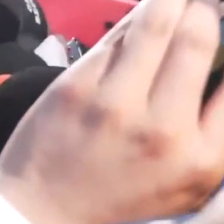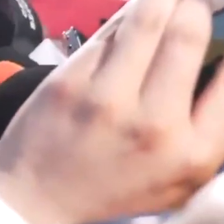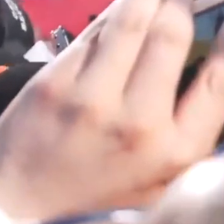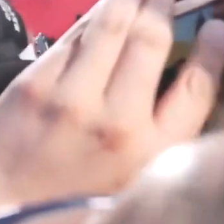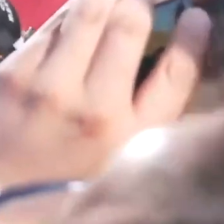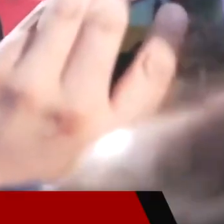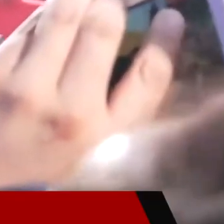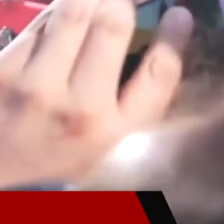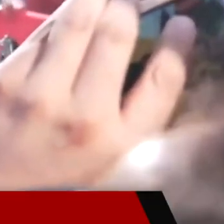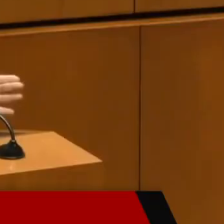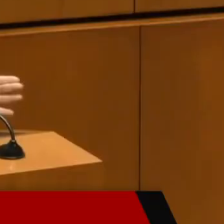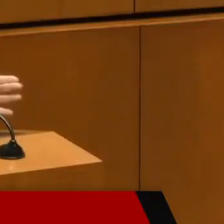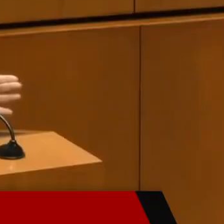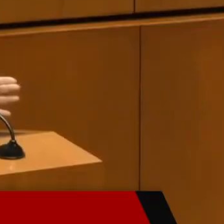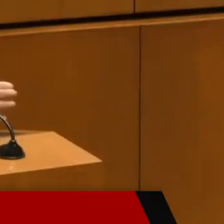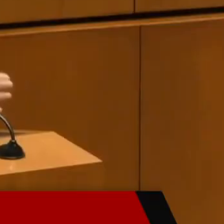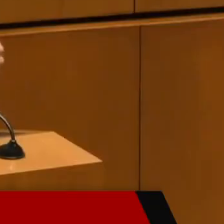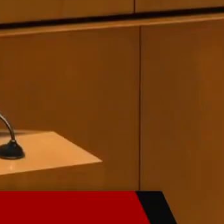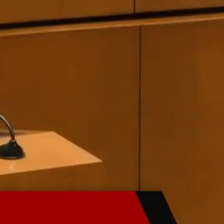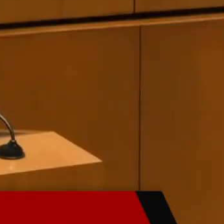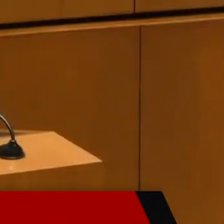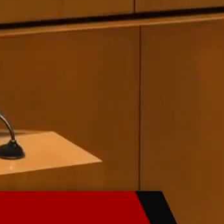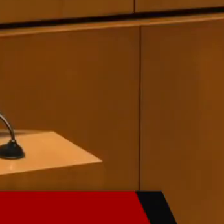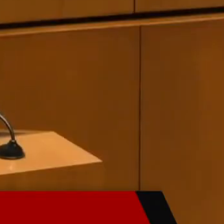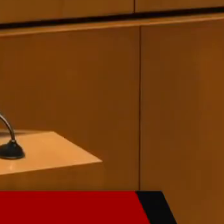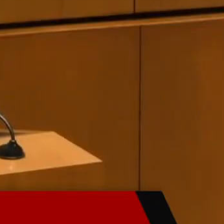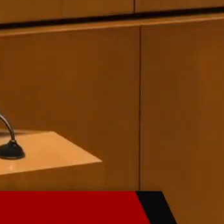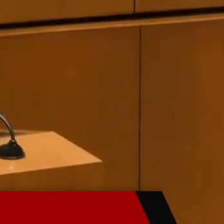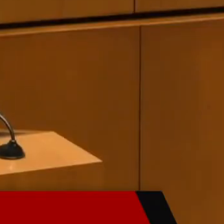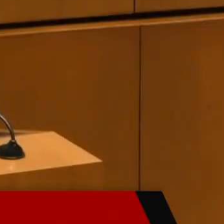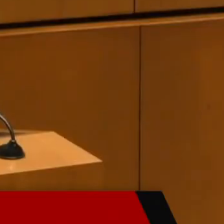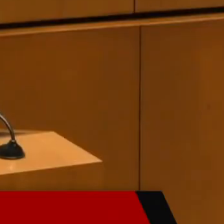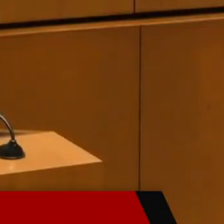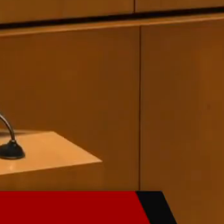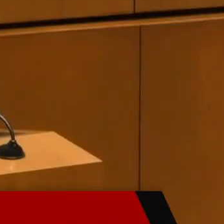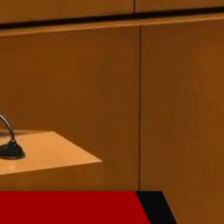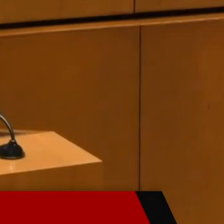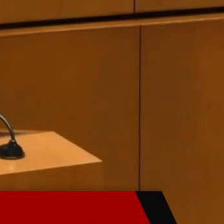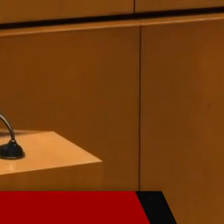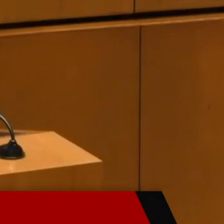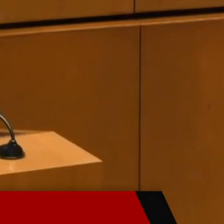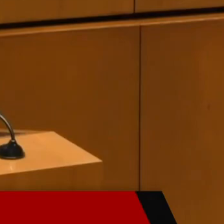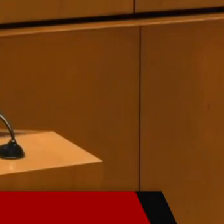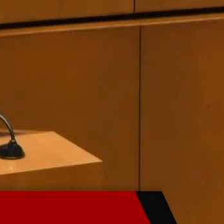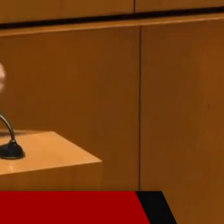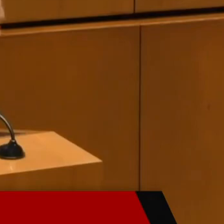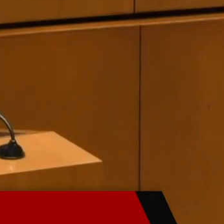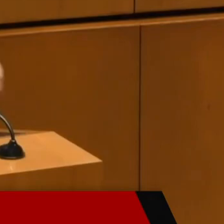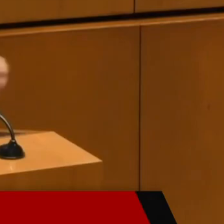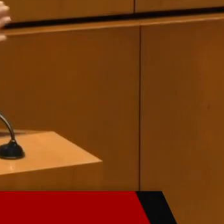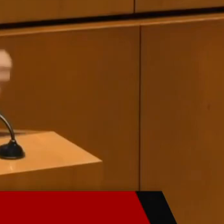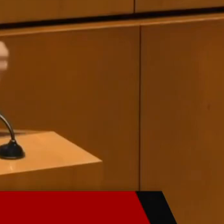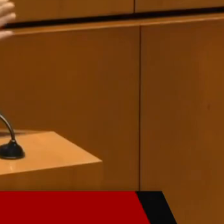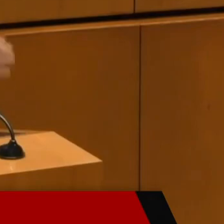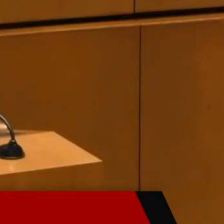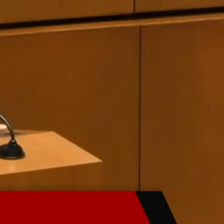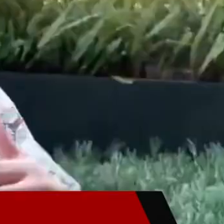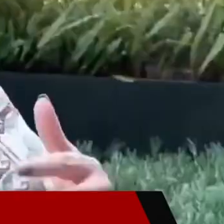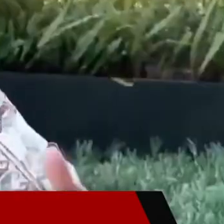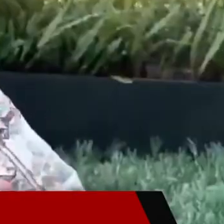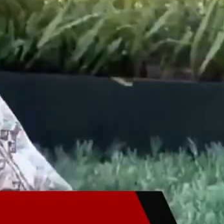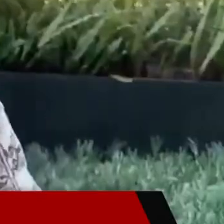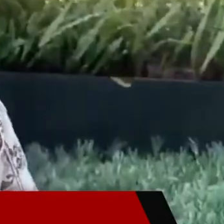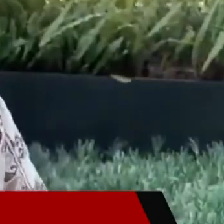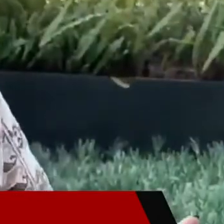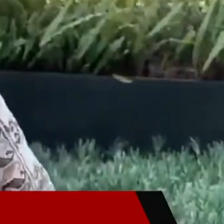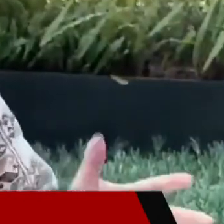mujer por ser mujer, tienen un impacto diferenciado entre ellas de manera desproporcionada, con el objeto